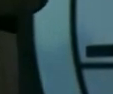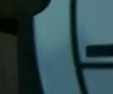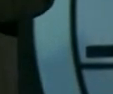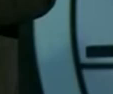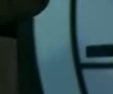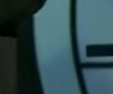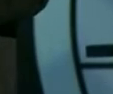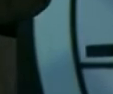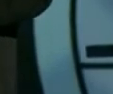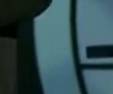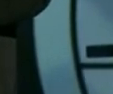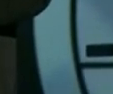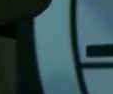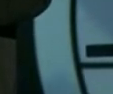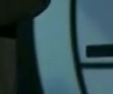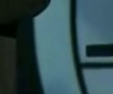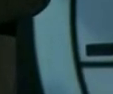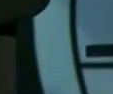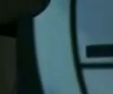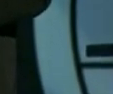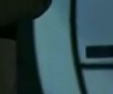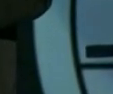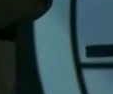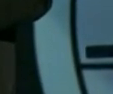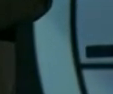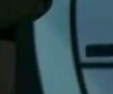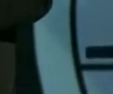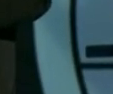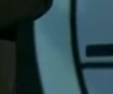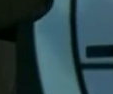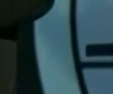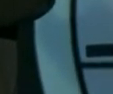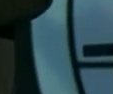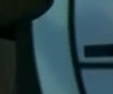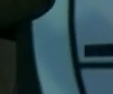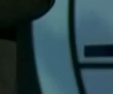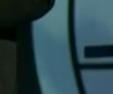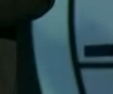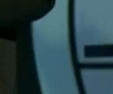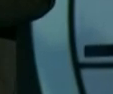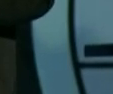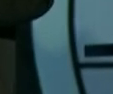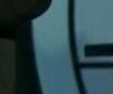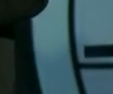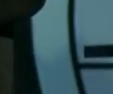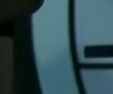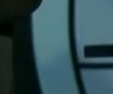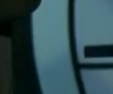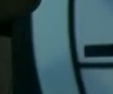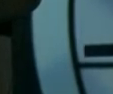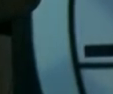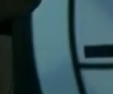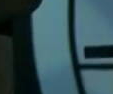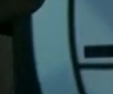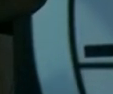difícil. Quizá también es que uno es muy murguero y yo no tengo ninguna murga favorita, sino que me gustan un poco todas, porque después de ver en los ensayos y